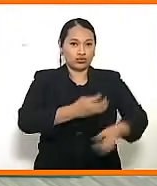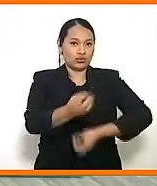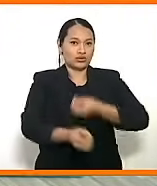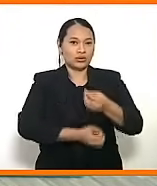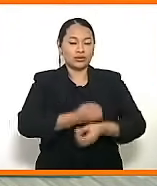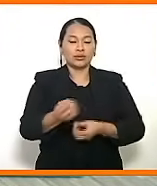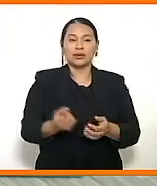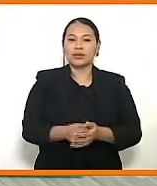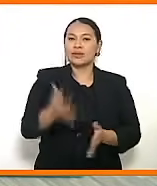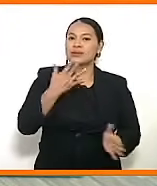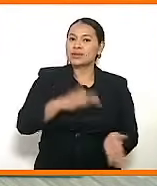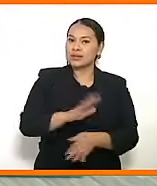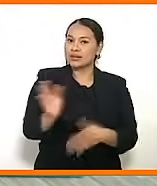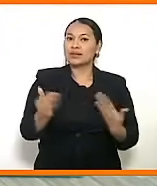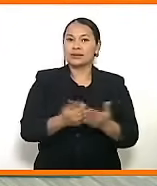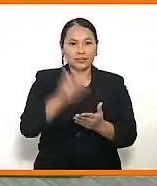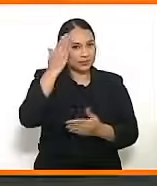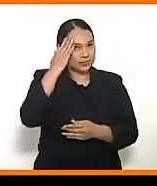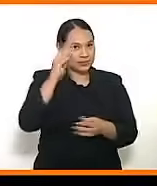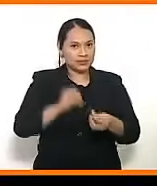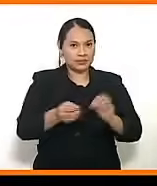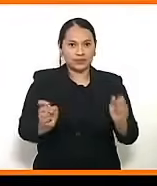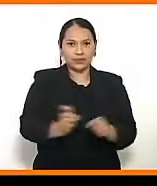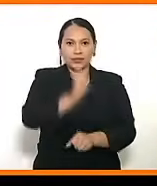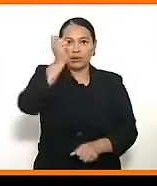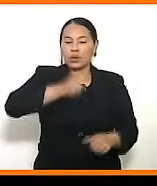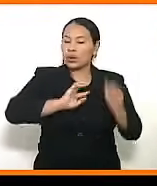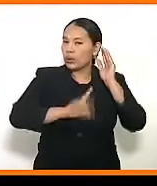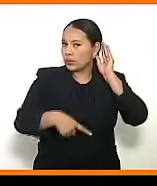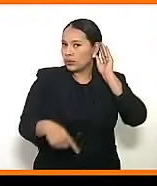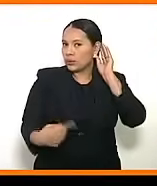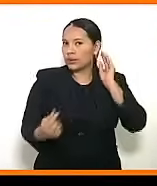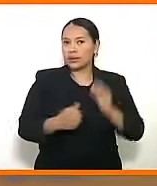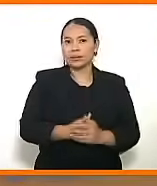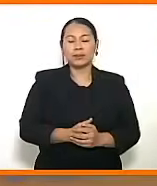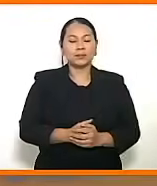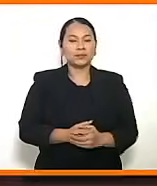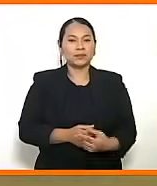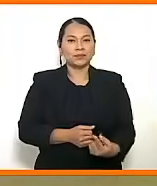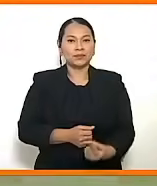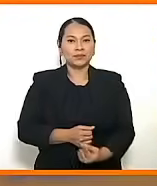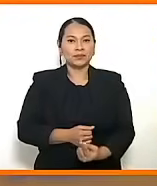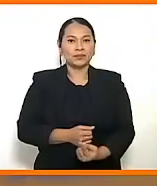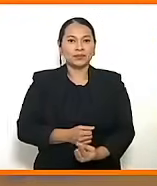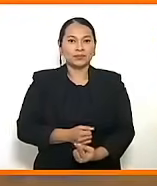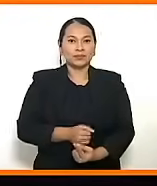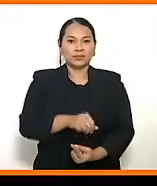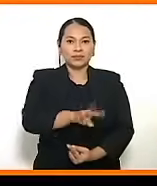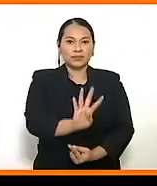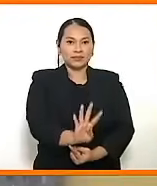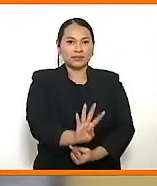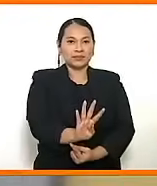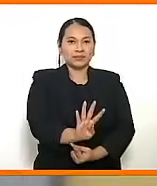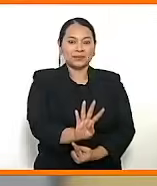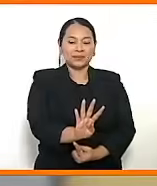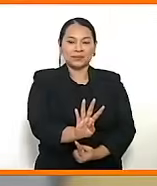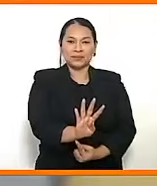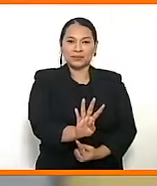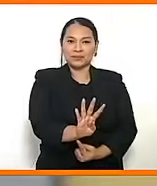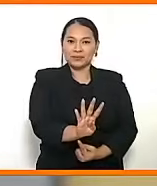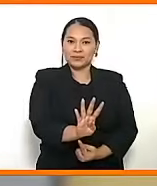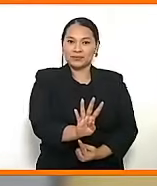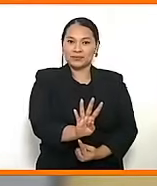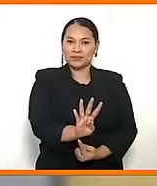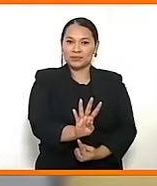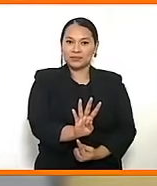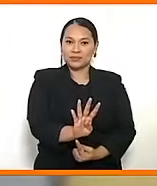primer dígito que forma el número ganador para diaria en esta noche de sábado y este es el 4. Si sos jugador de la línea del